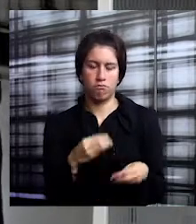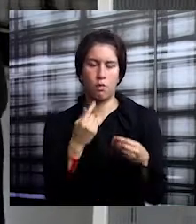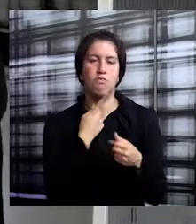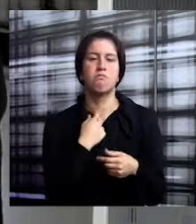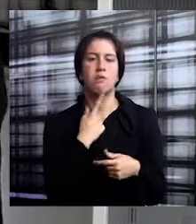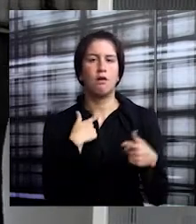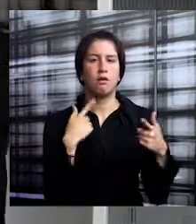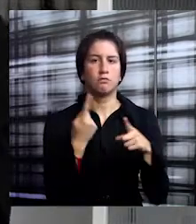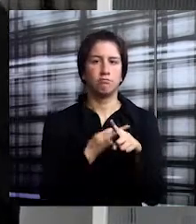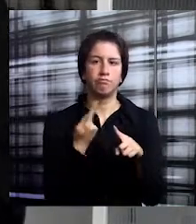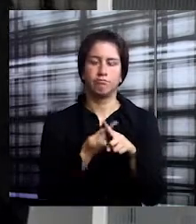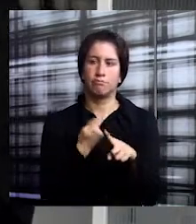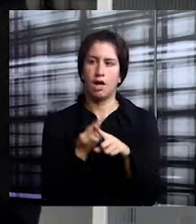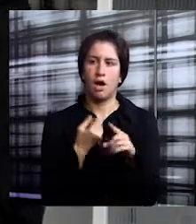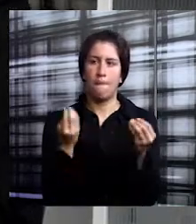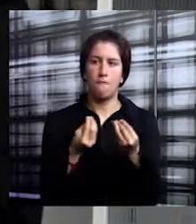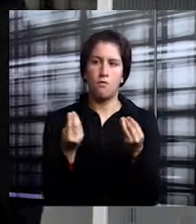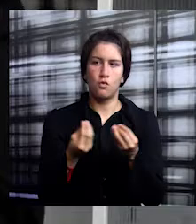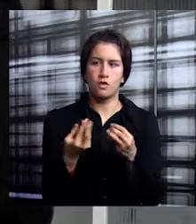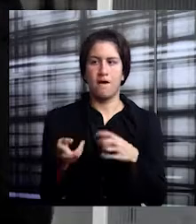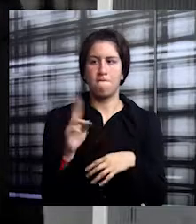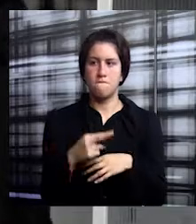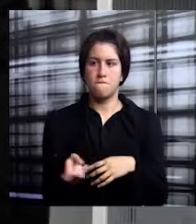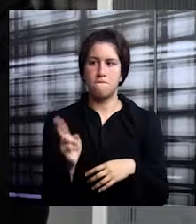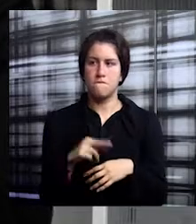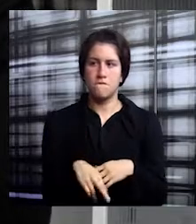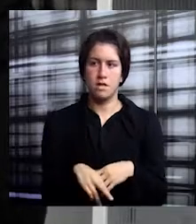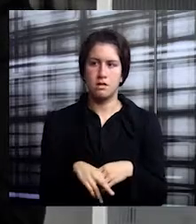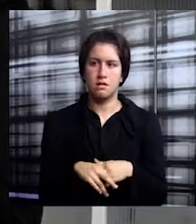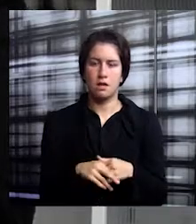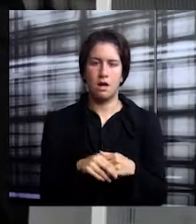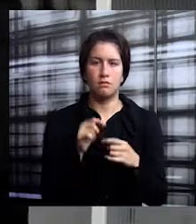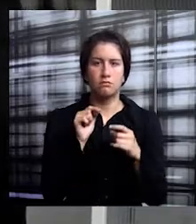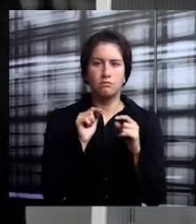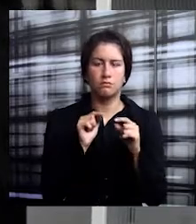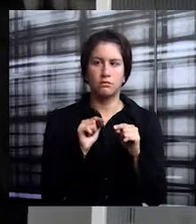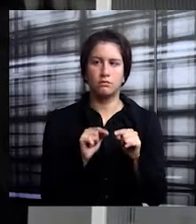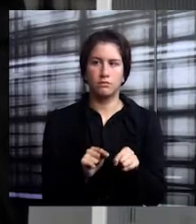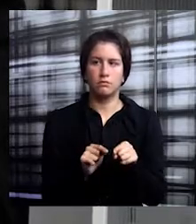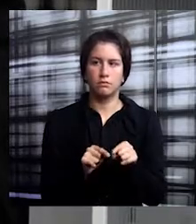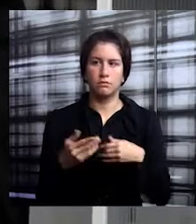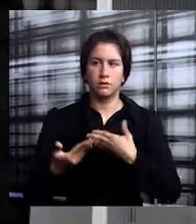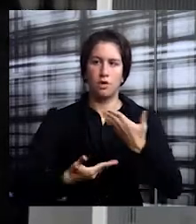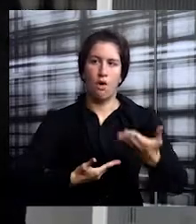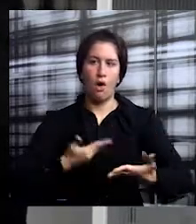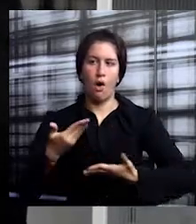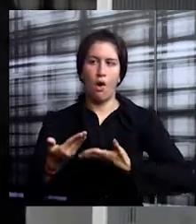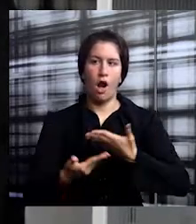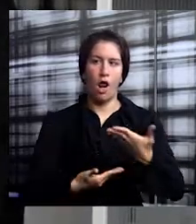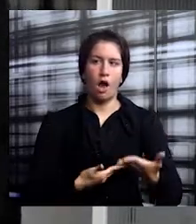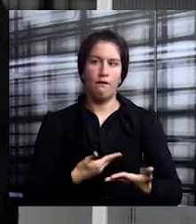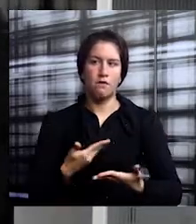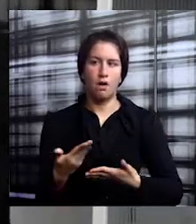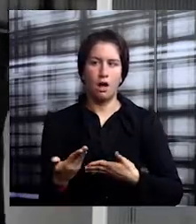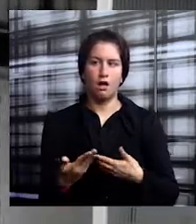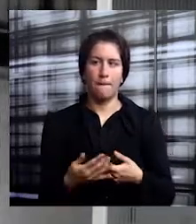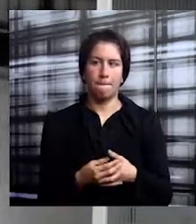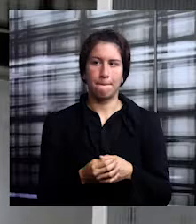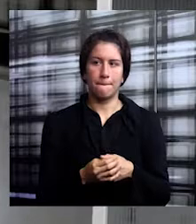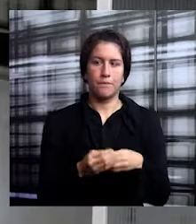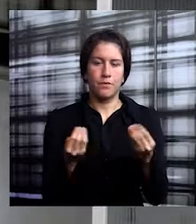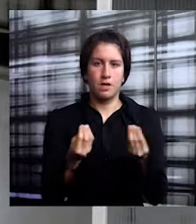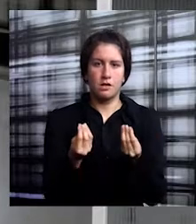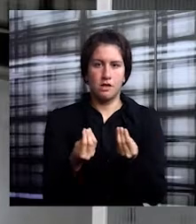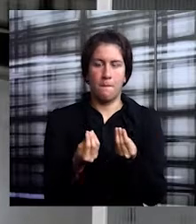en la palestra, pero que por la vorágine, que porque ocurre esto, se pasan superficialmente. Y creo que por eso es tan interesante haberlo invitado